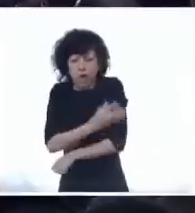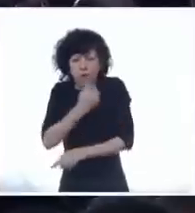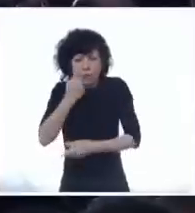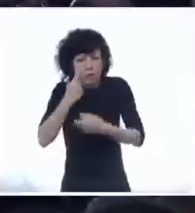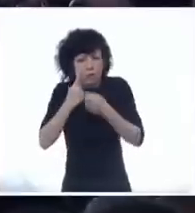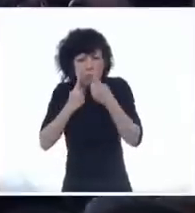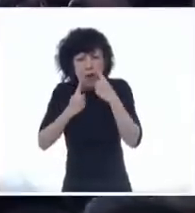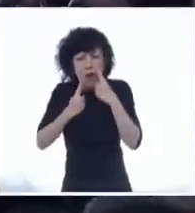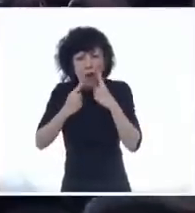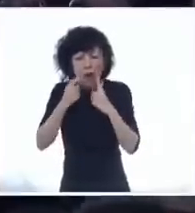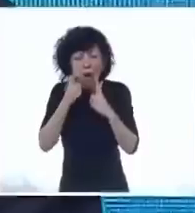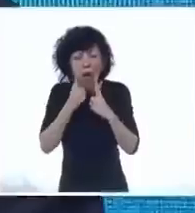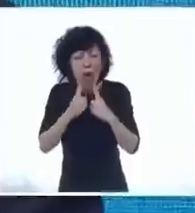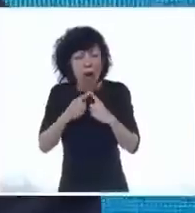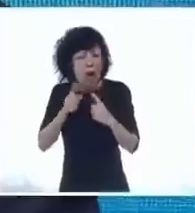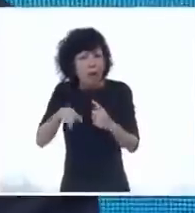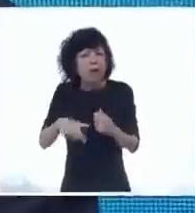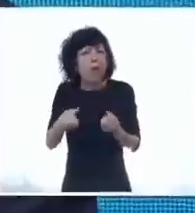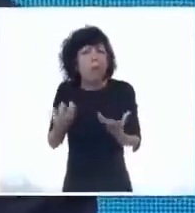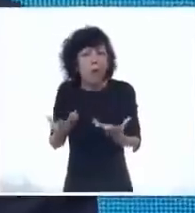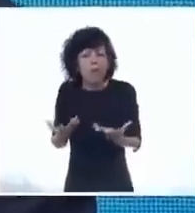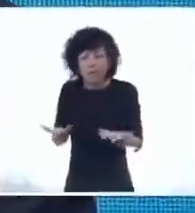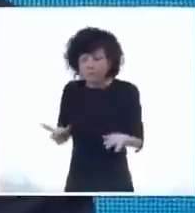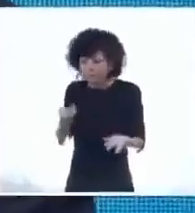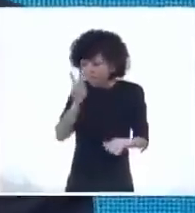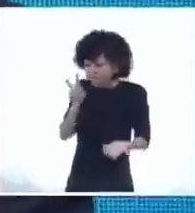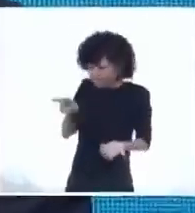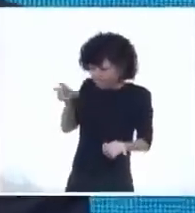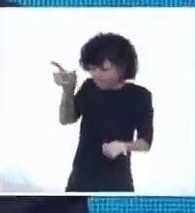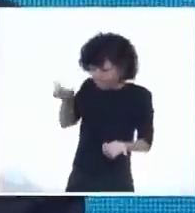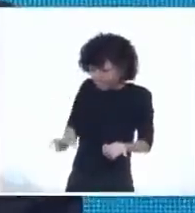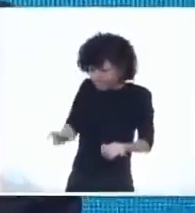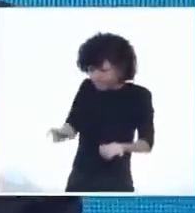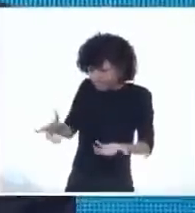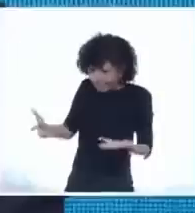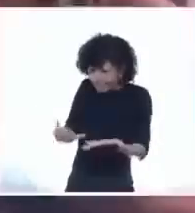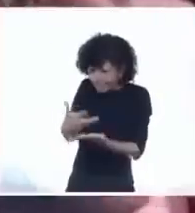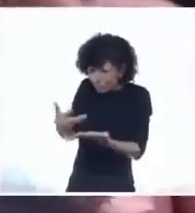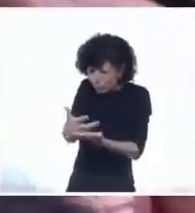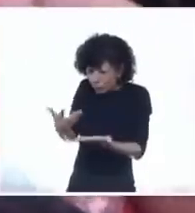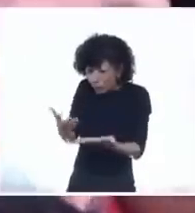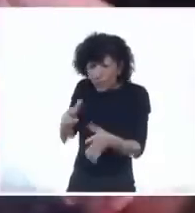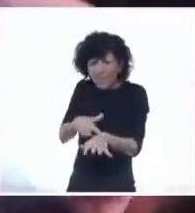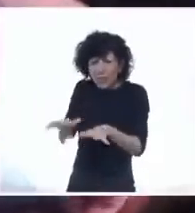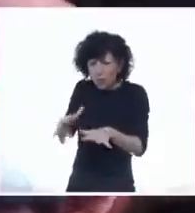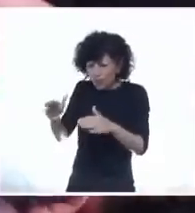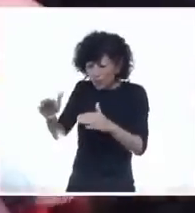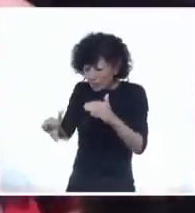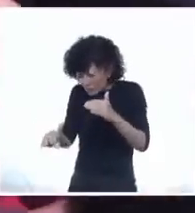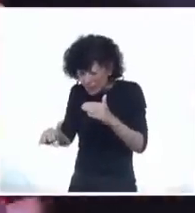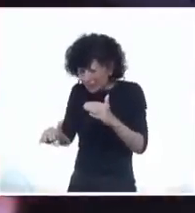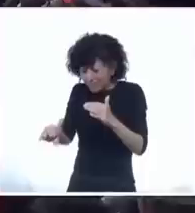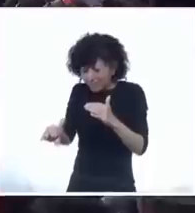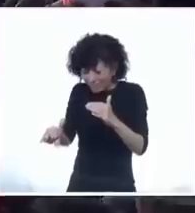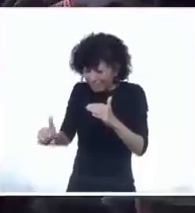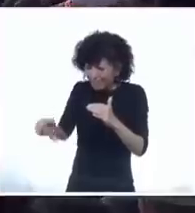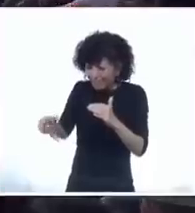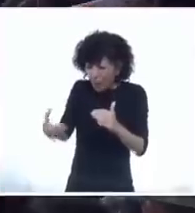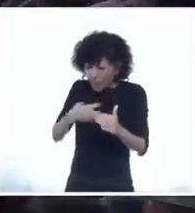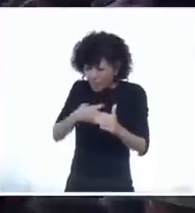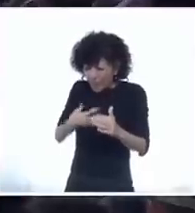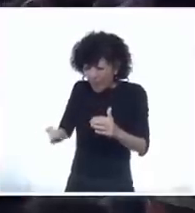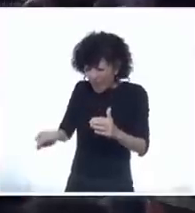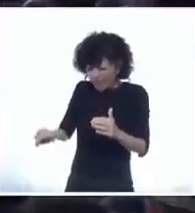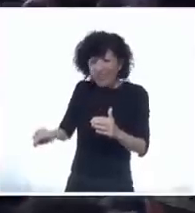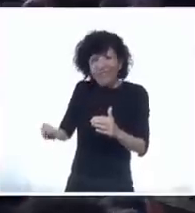que uno deposita la esperanza en uno. Es compartir la